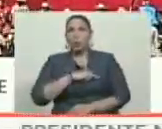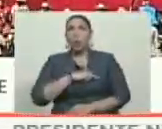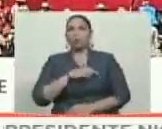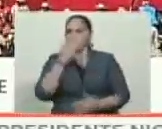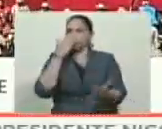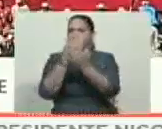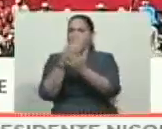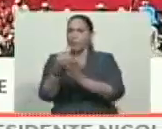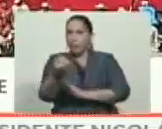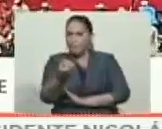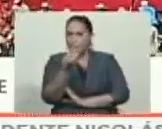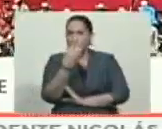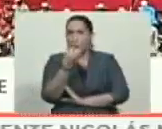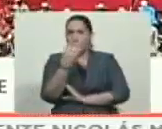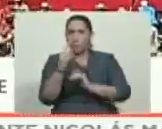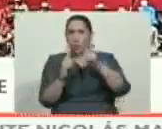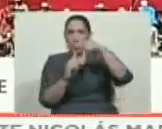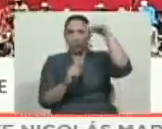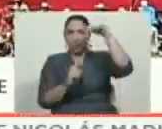Palacio de Miraflores,